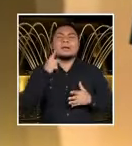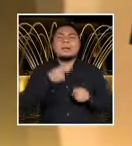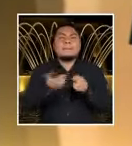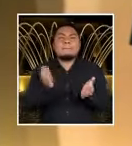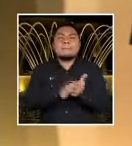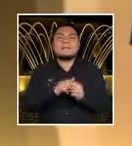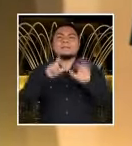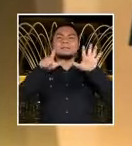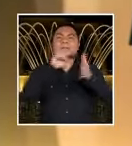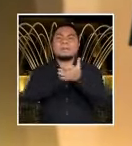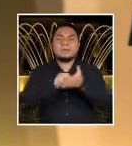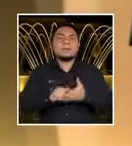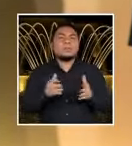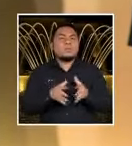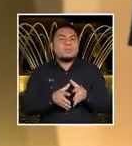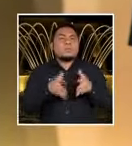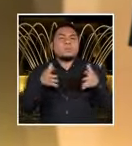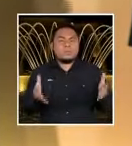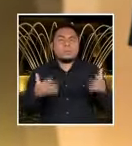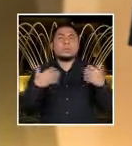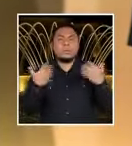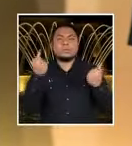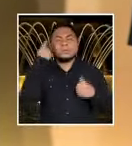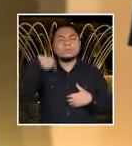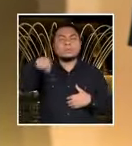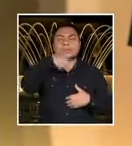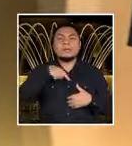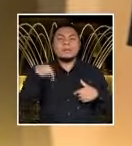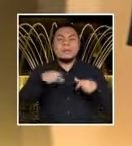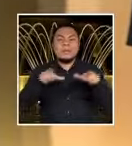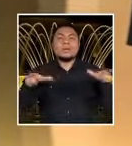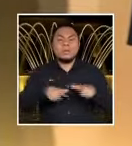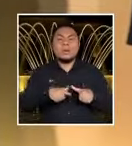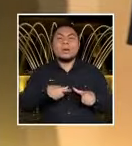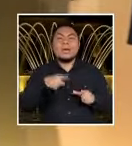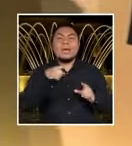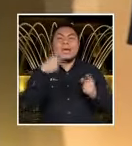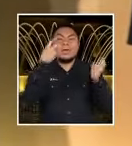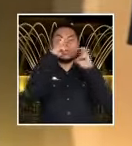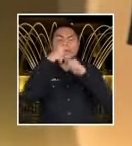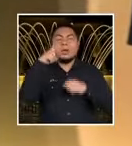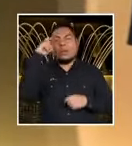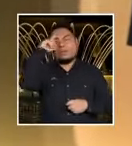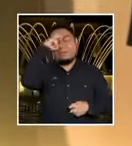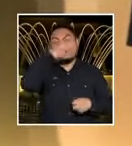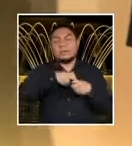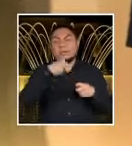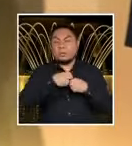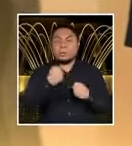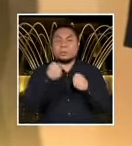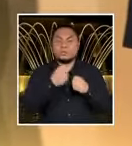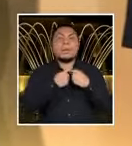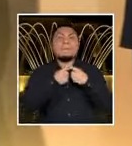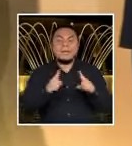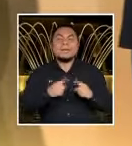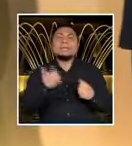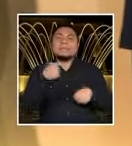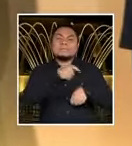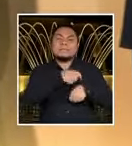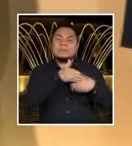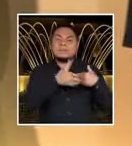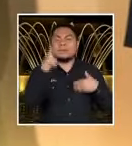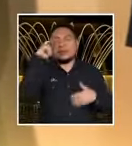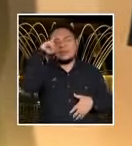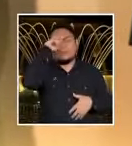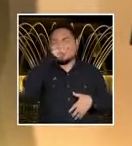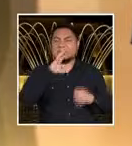más de 7 meses sumamente duros para el sector turismo. Sin embargo, señor presidente, a pesar de esos momentos